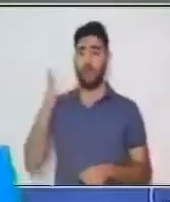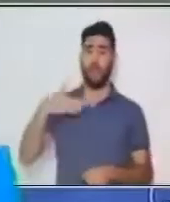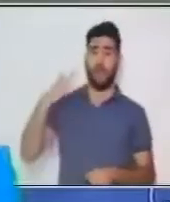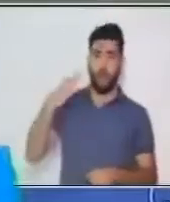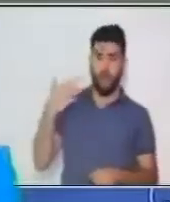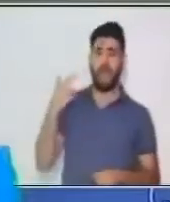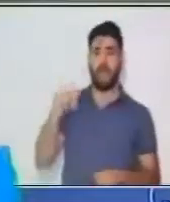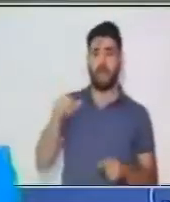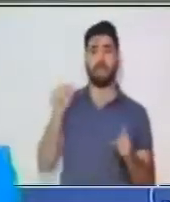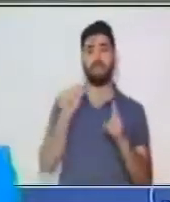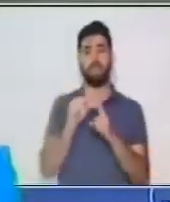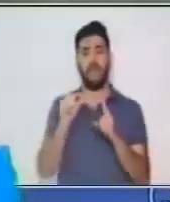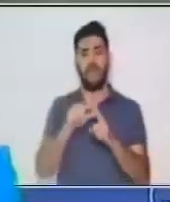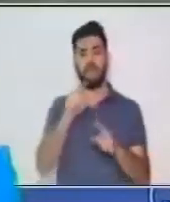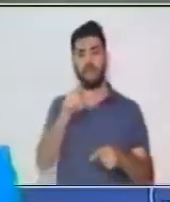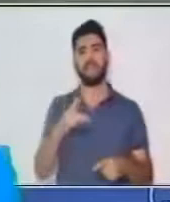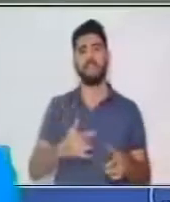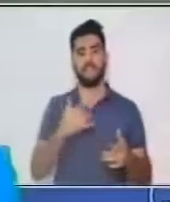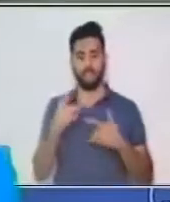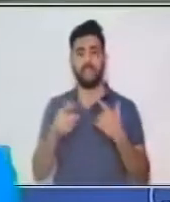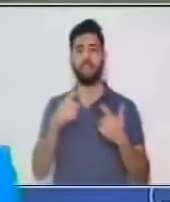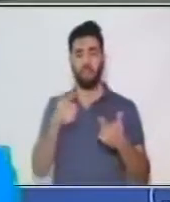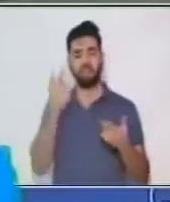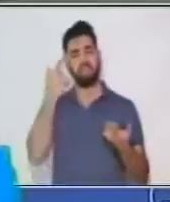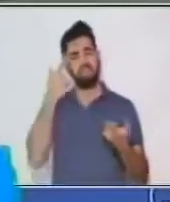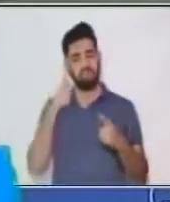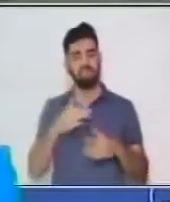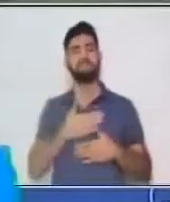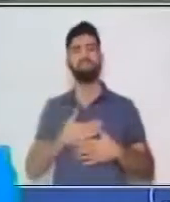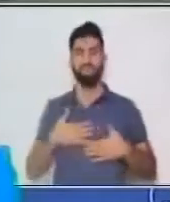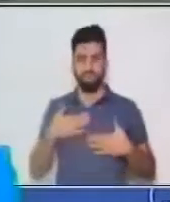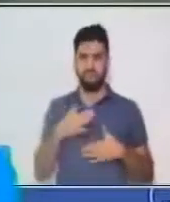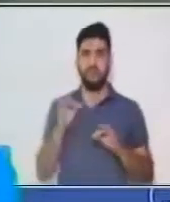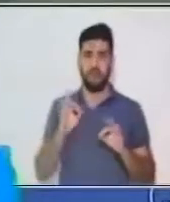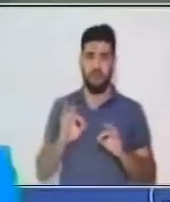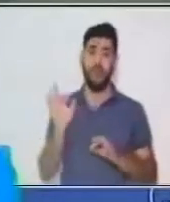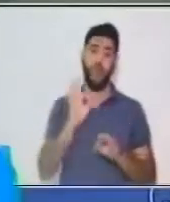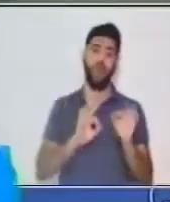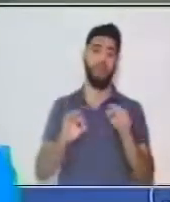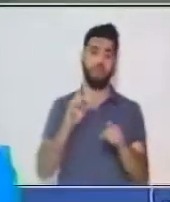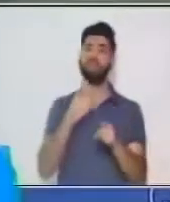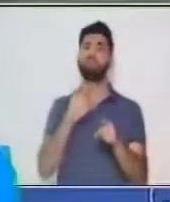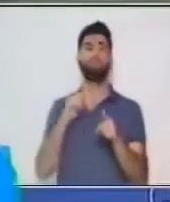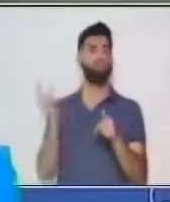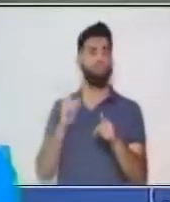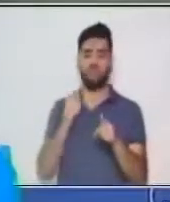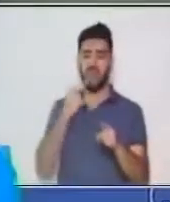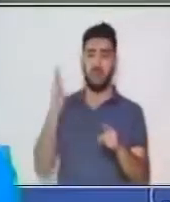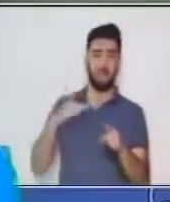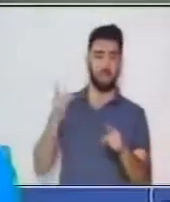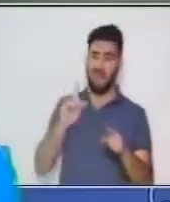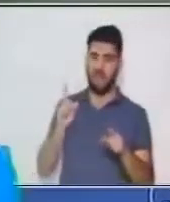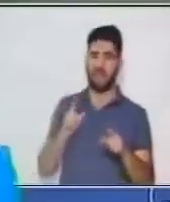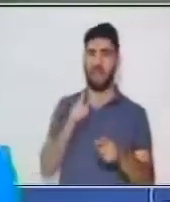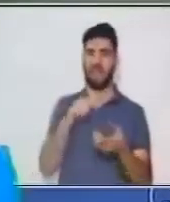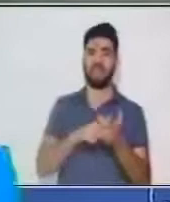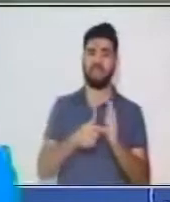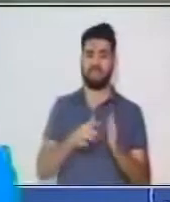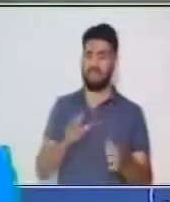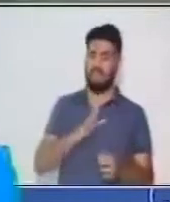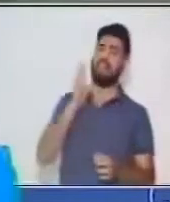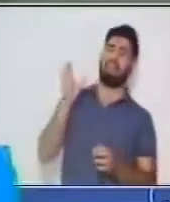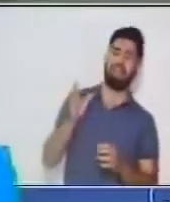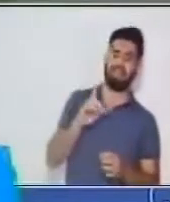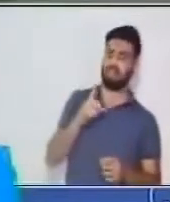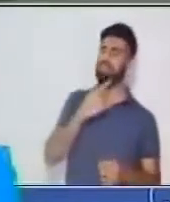una palabra que te va a producir la sensación de agrado. Pero si por el contrario, a ti no te gusta nada picante, va a ser algo